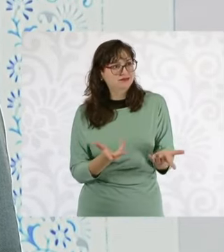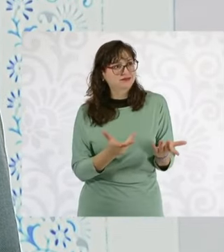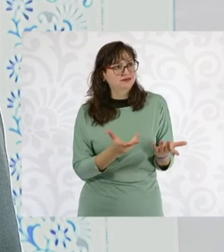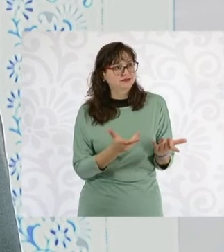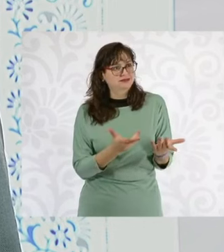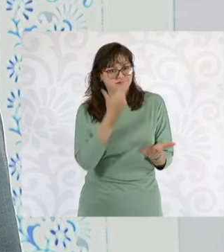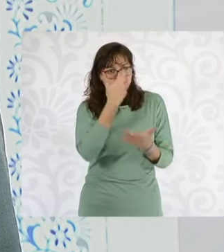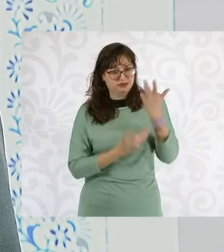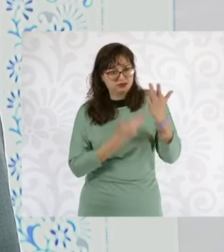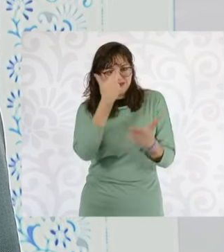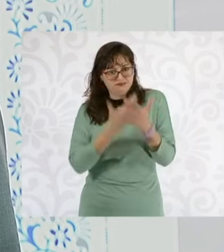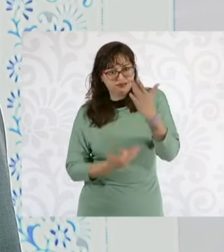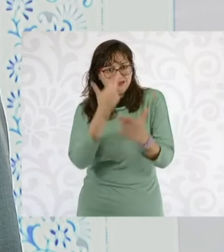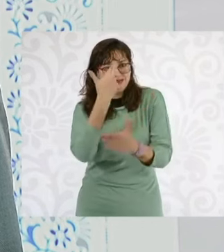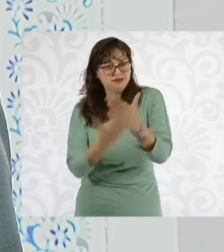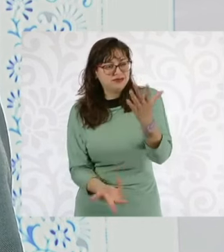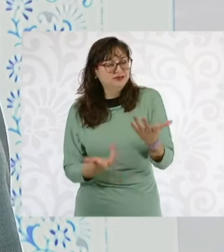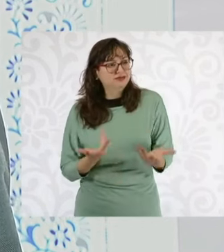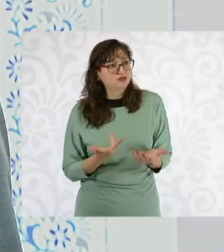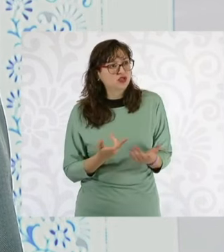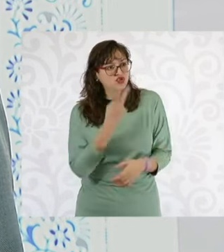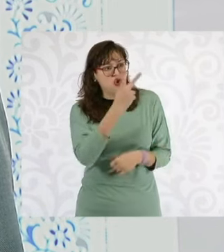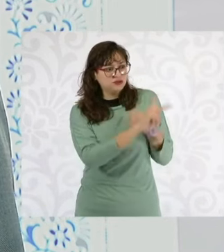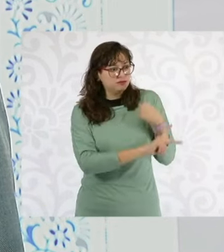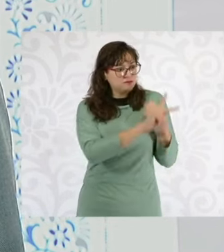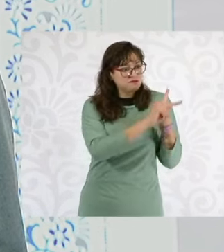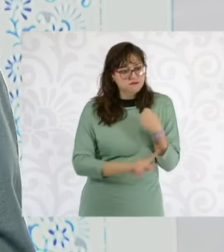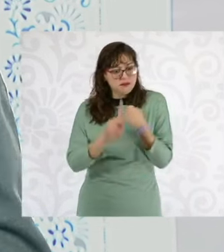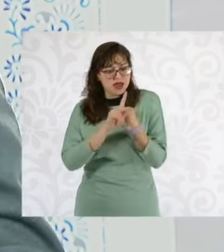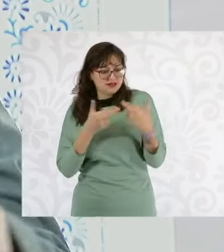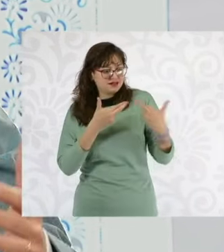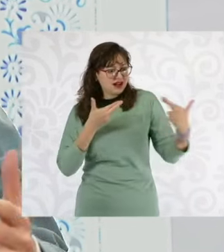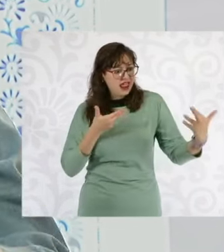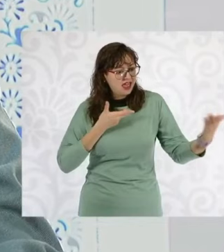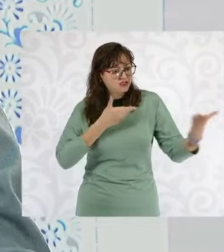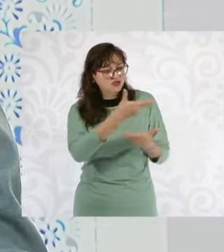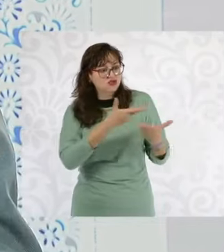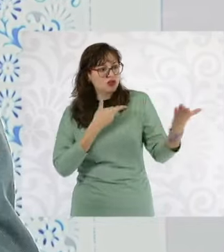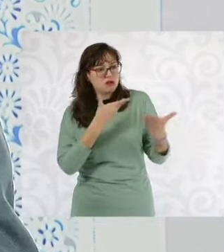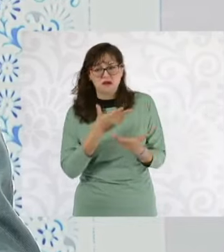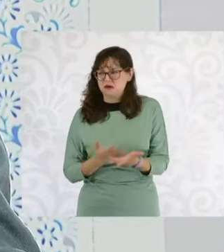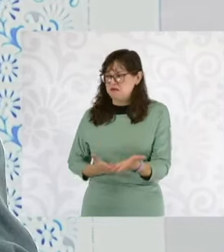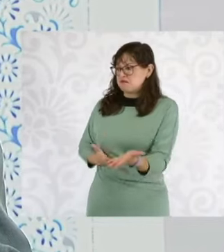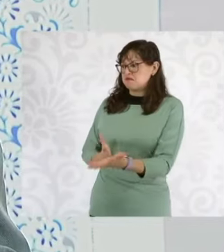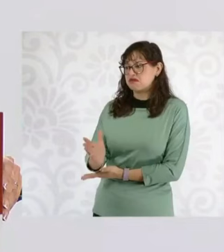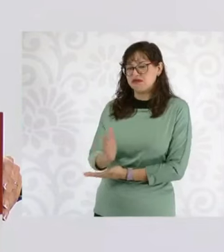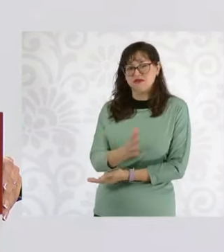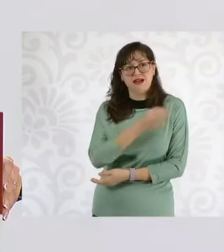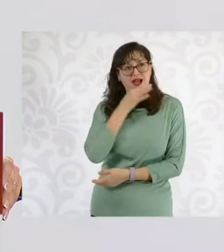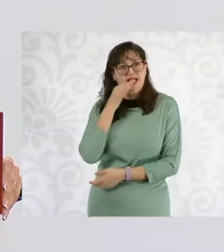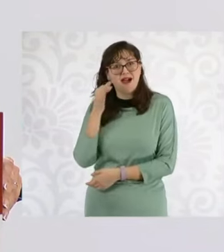Y en la relación bilateral y en general en nuestro país, sin tomar en cuenta particularmente